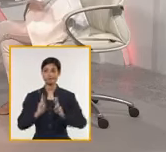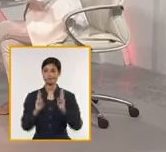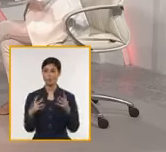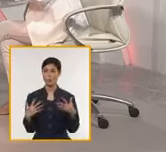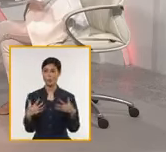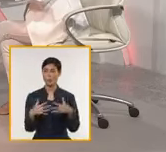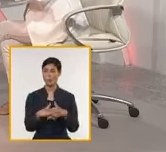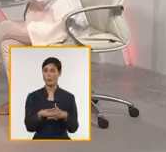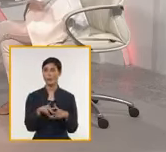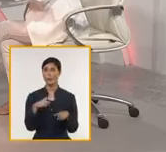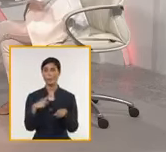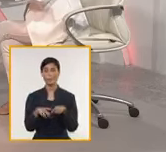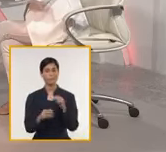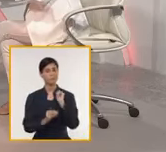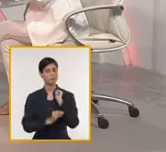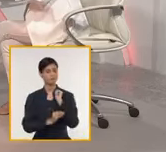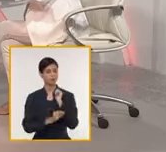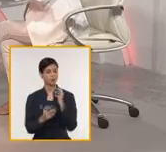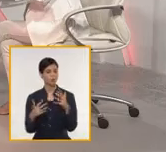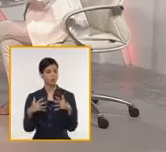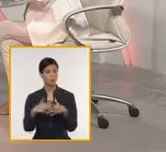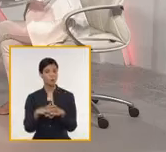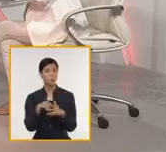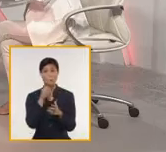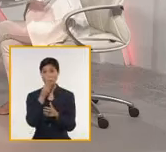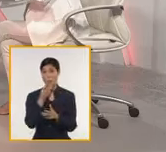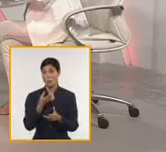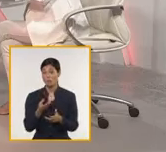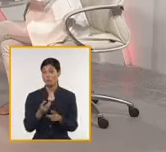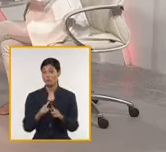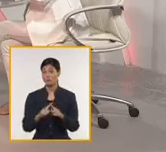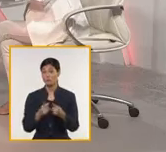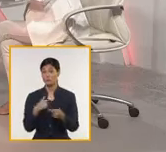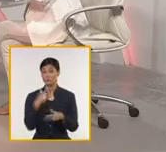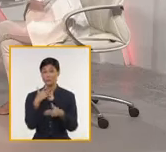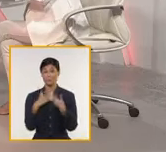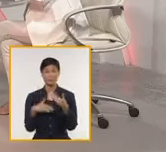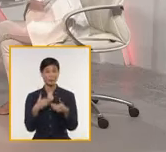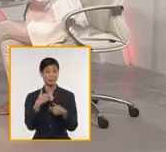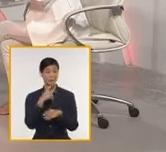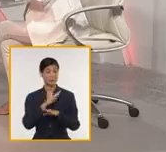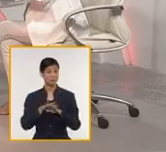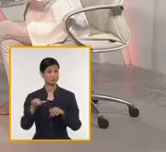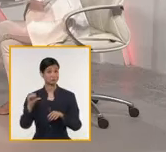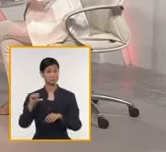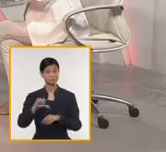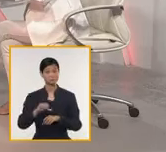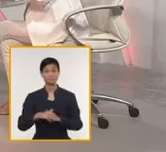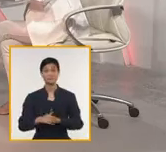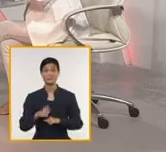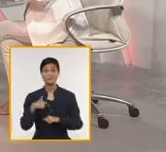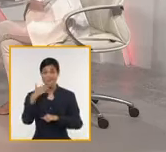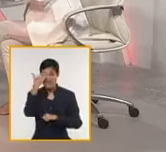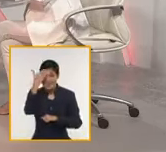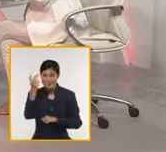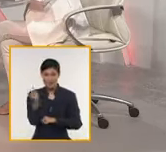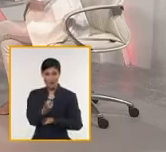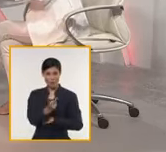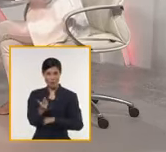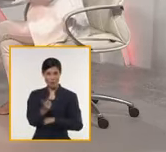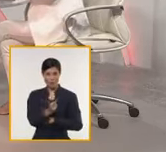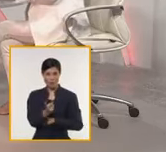volverse a unir como fuerza política, porque las heridas creo que fueron graves y profundas. Bueno, muchas gracias, Ana, muchas gracias, Regalado,